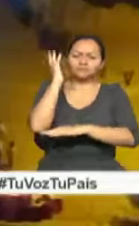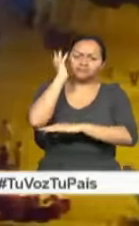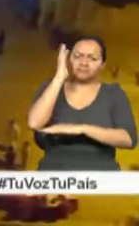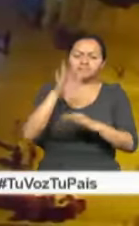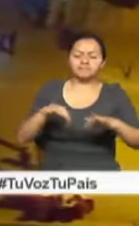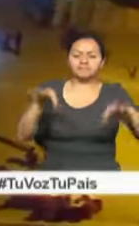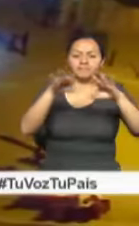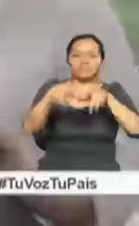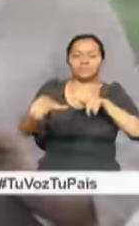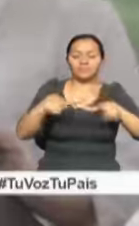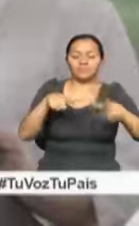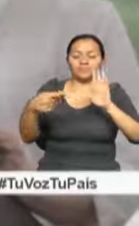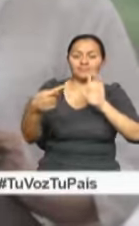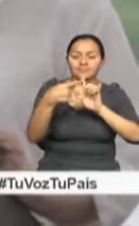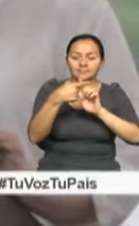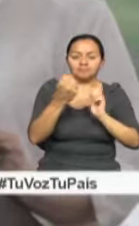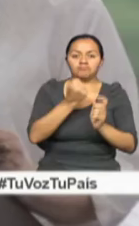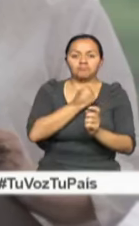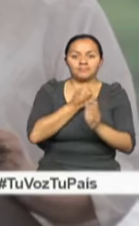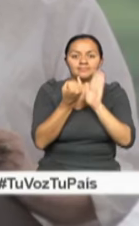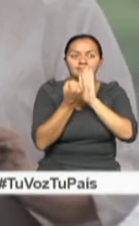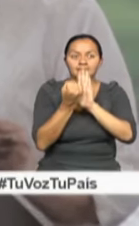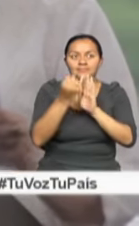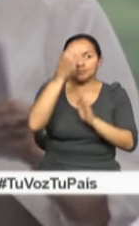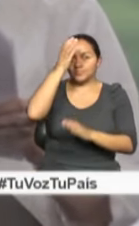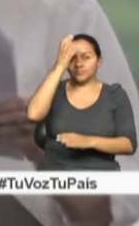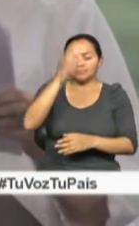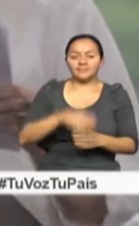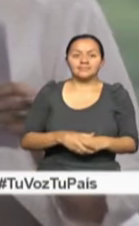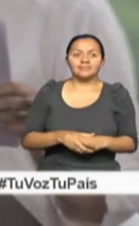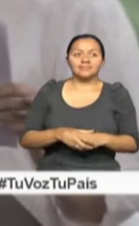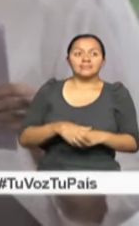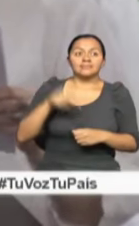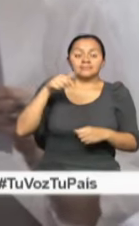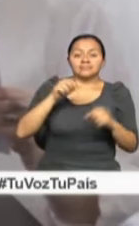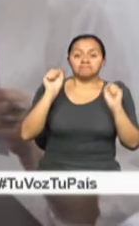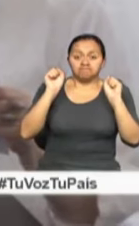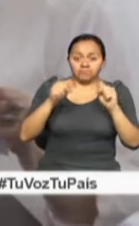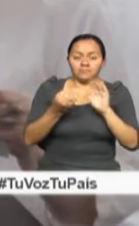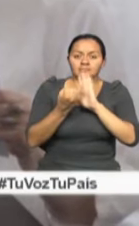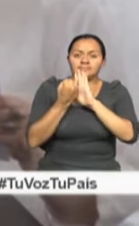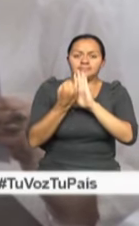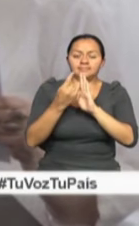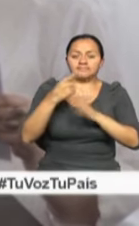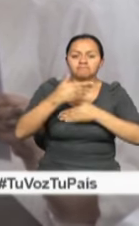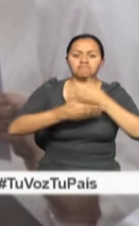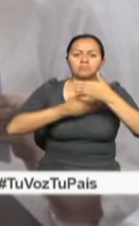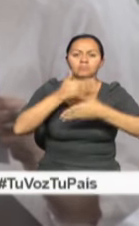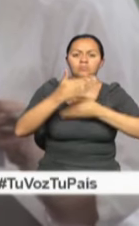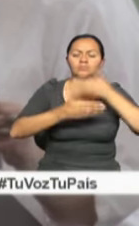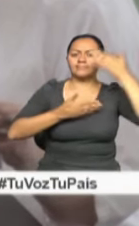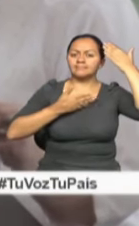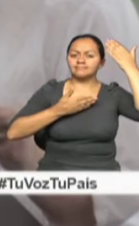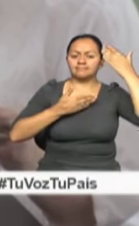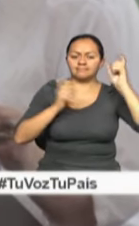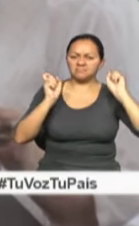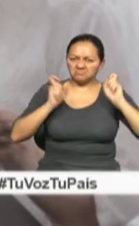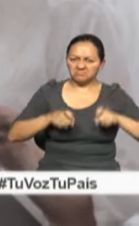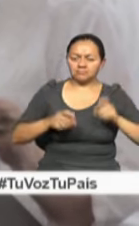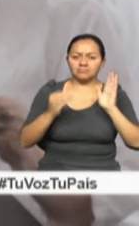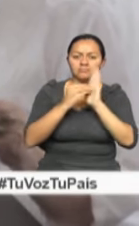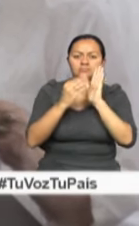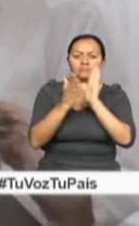sitio. Este logro solo pudo haber sido posible en un proceso político que